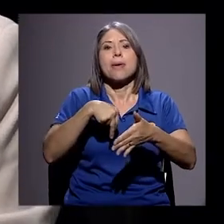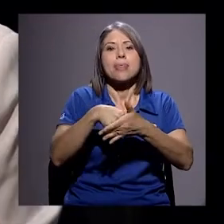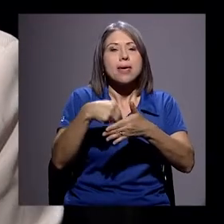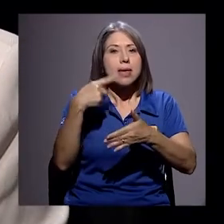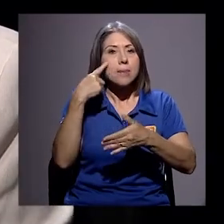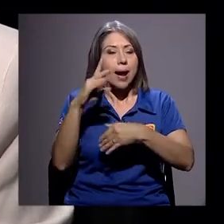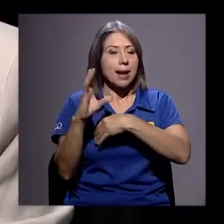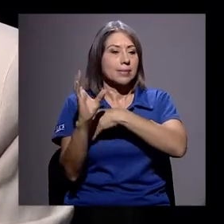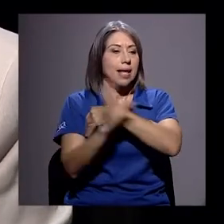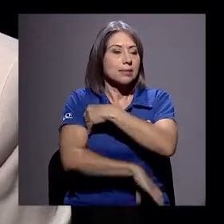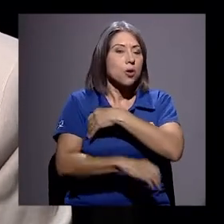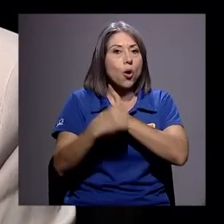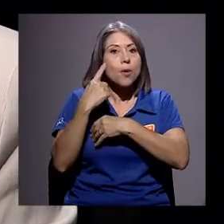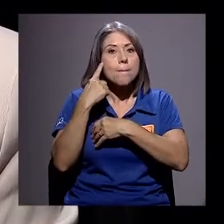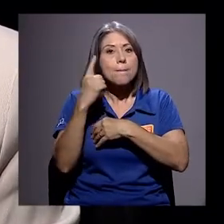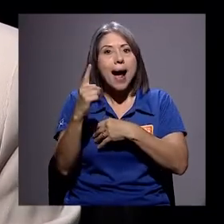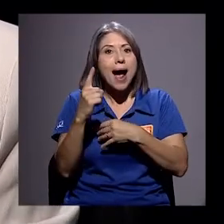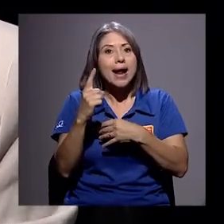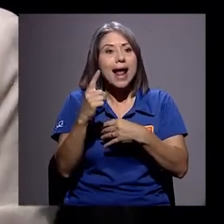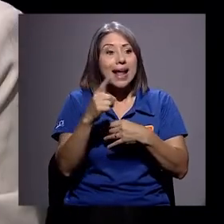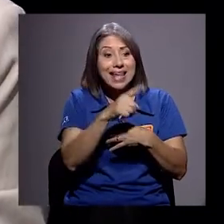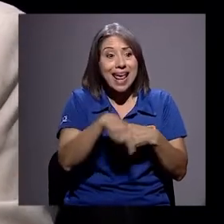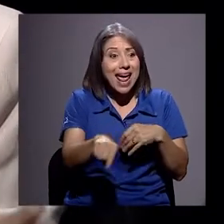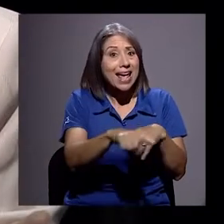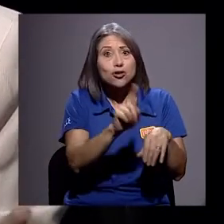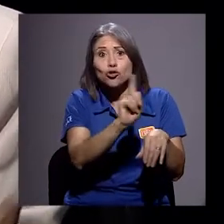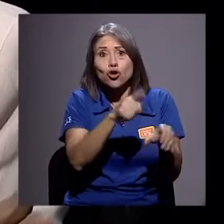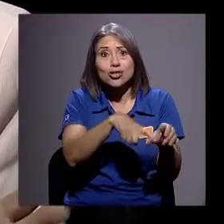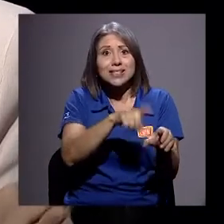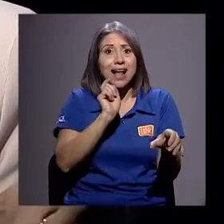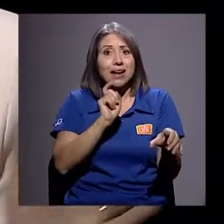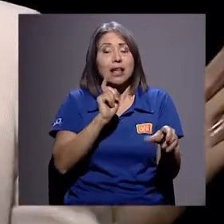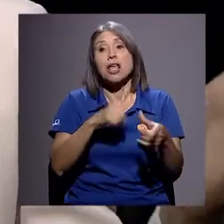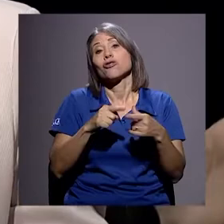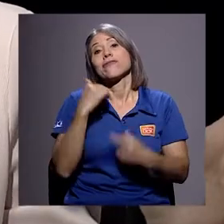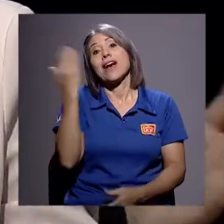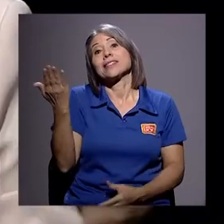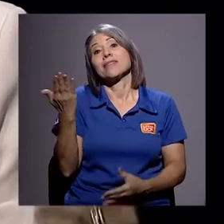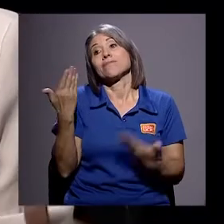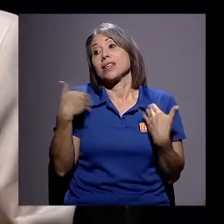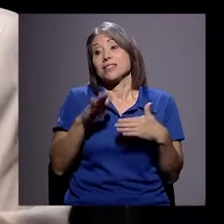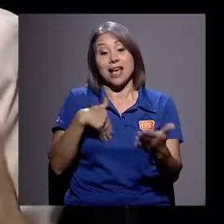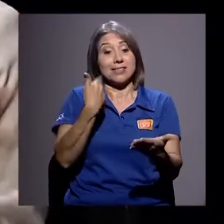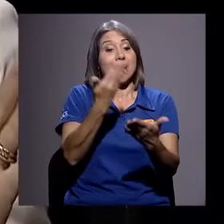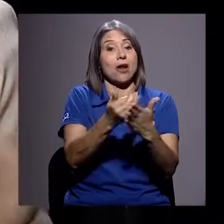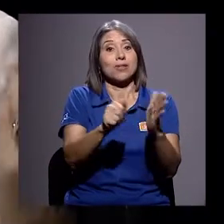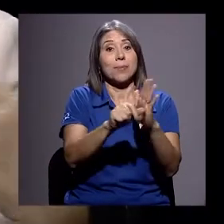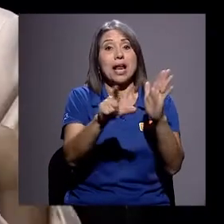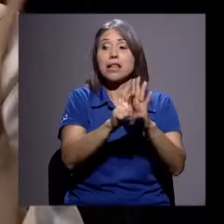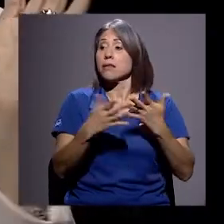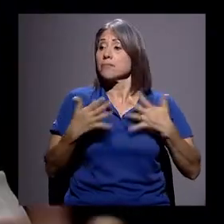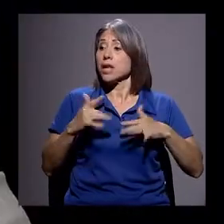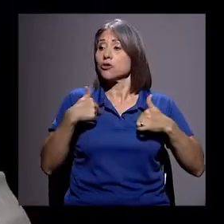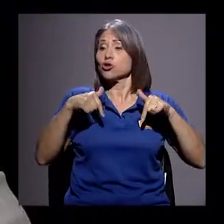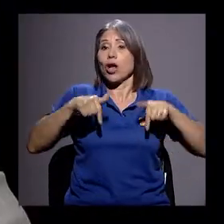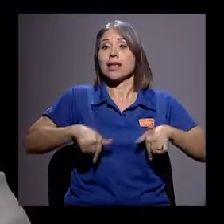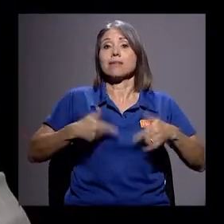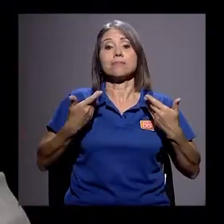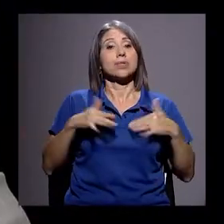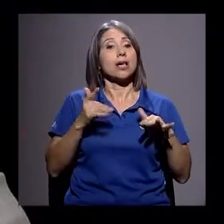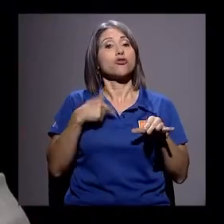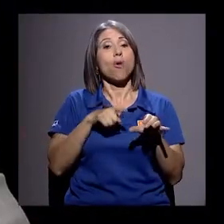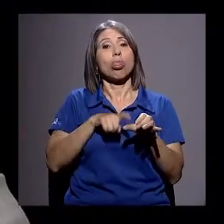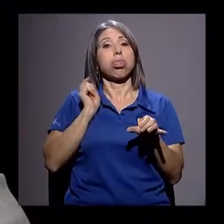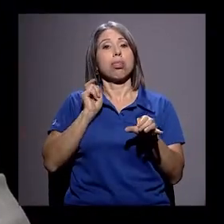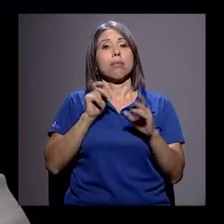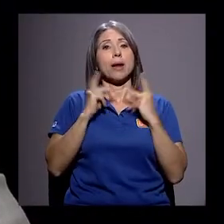obstaculiza como mínimo el transfuguismo de ahí es muy fácil de pronto ya yo estoy aquí ya esta curul en mi a nuestro poner como me